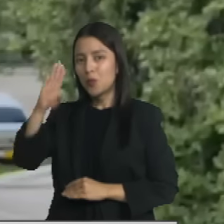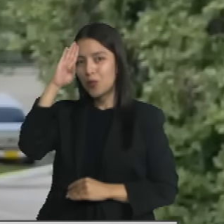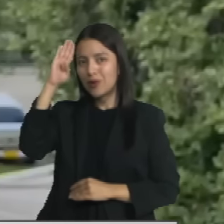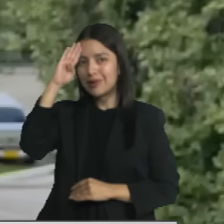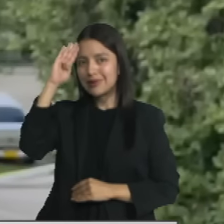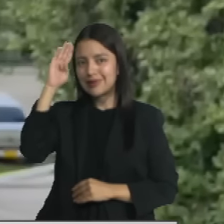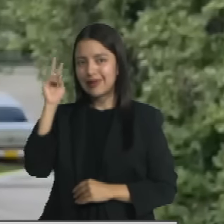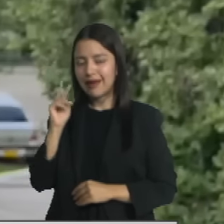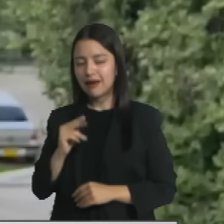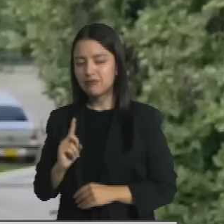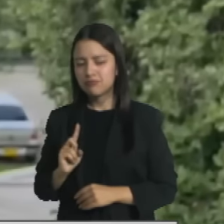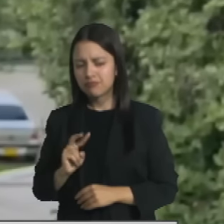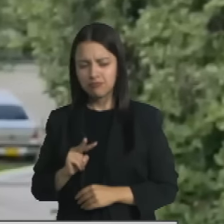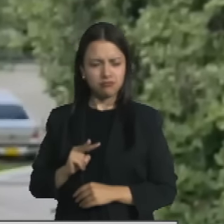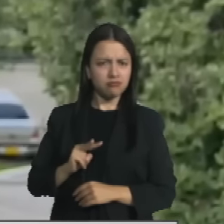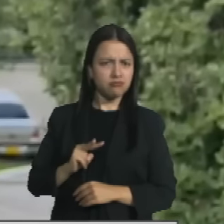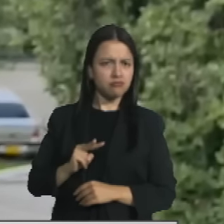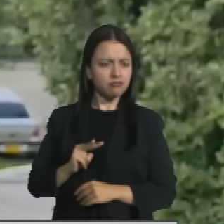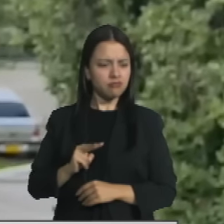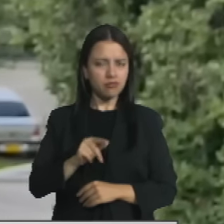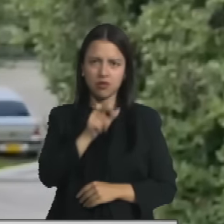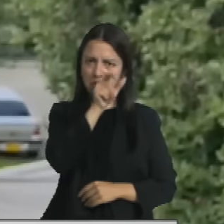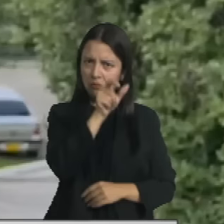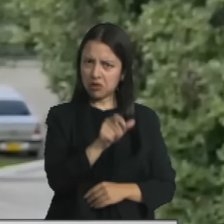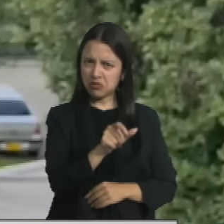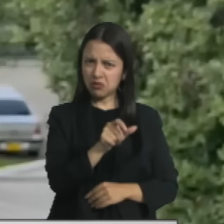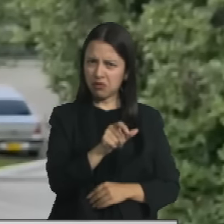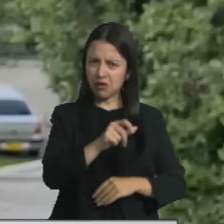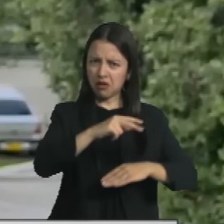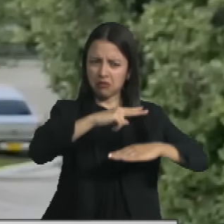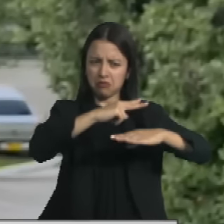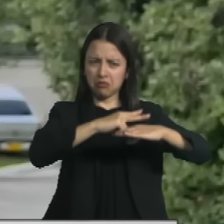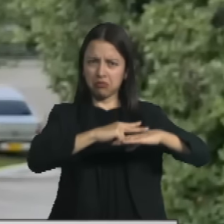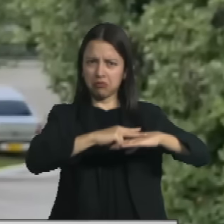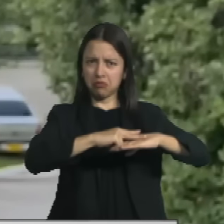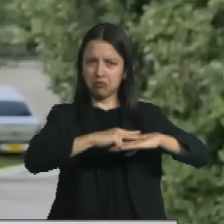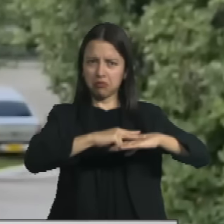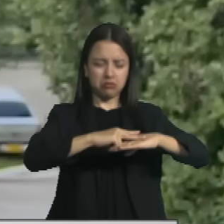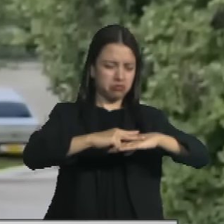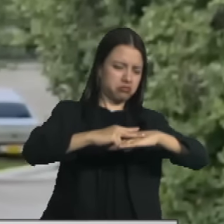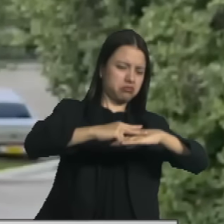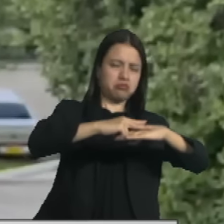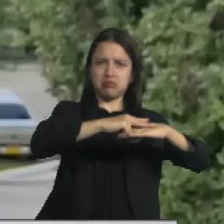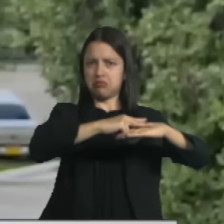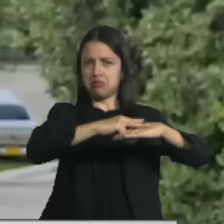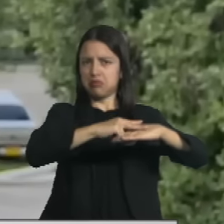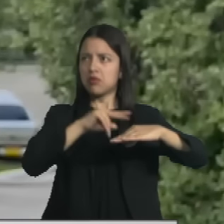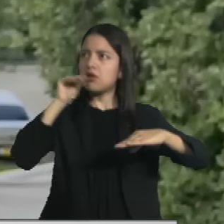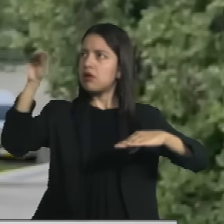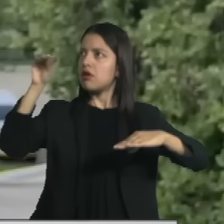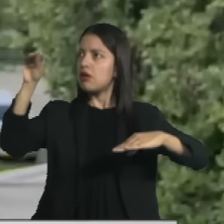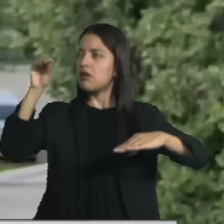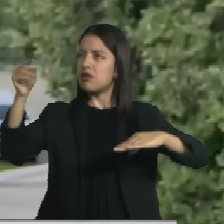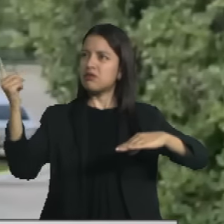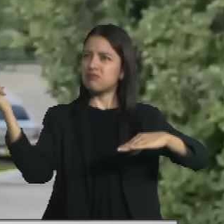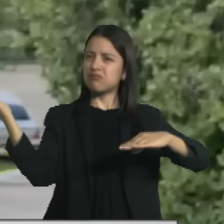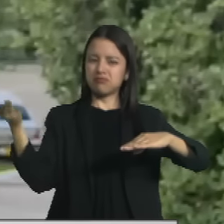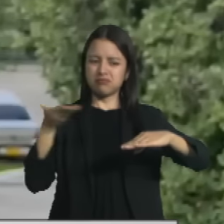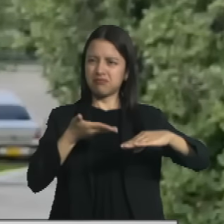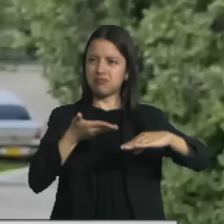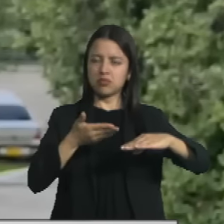De inmediato se llama personal de paramédicos del 123, donde al llegar a los hechos